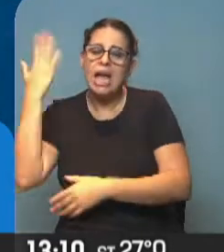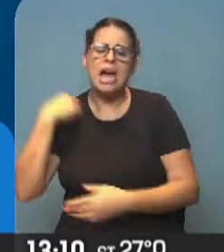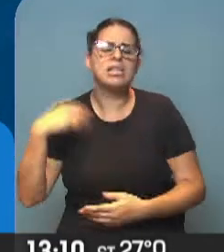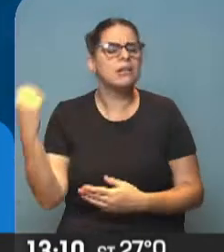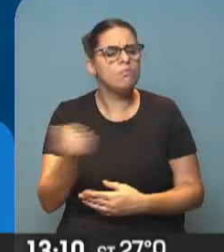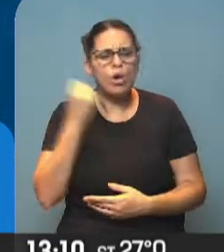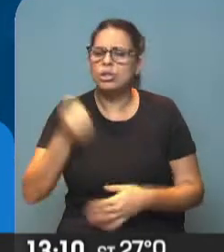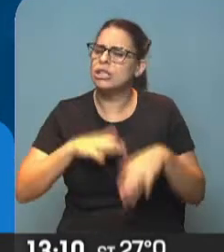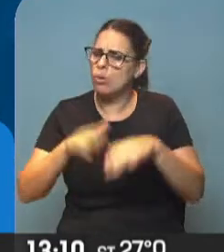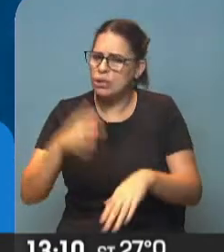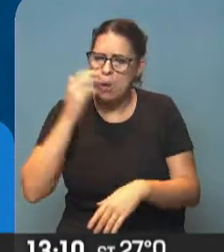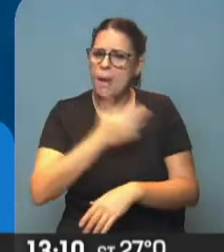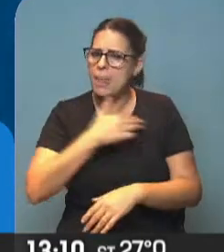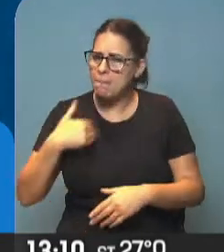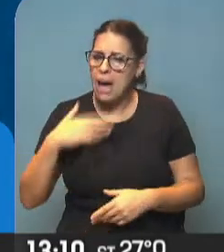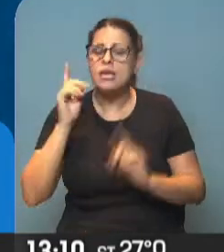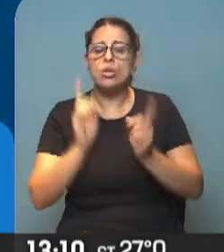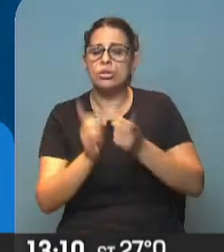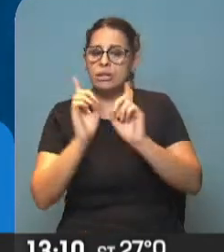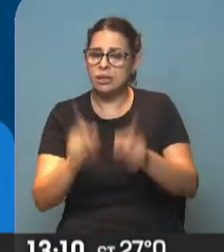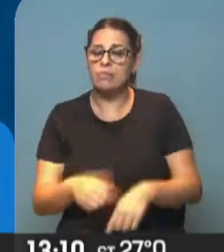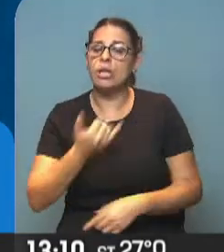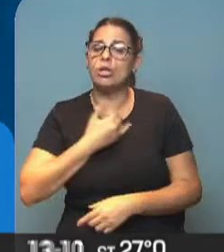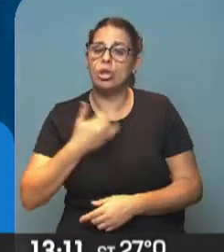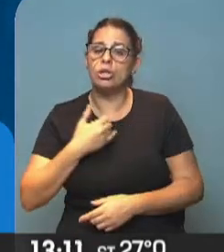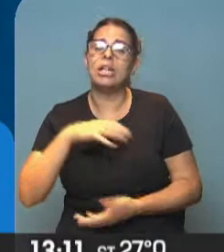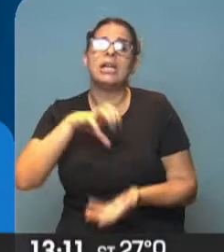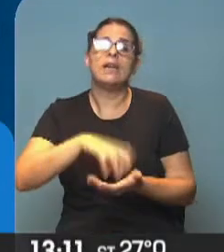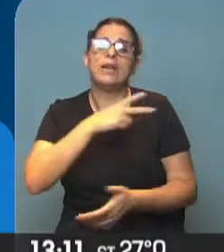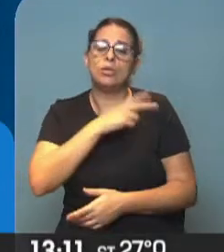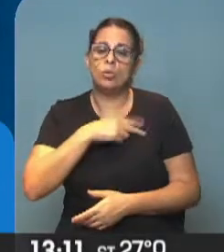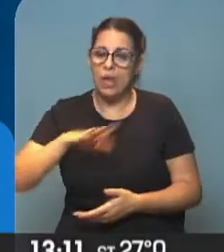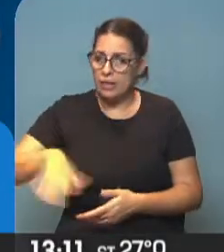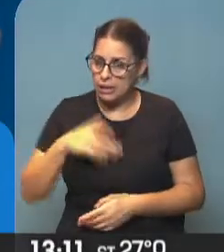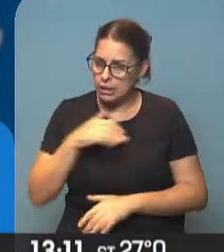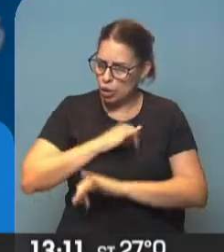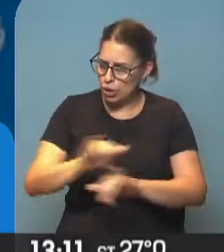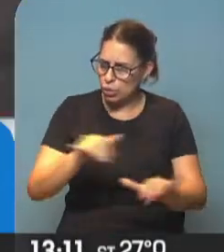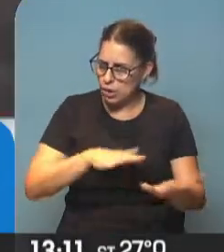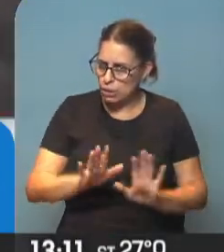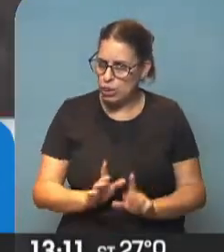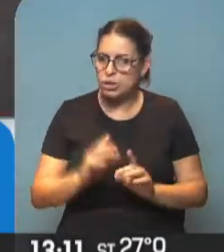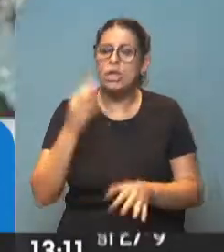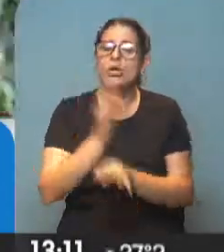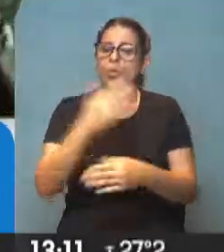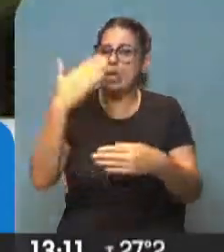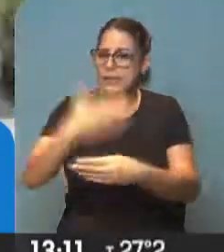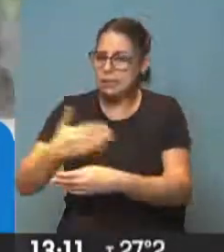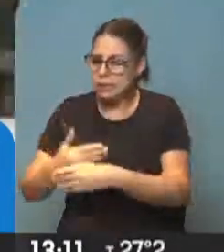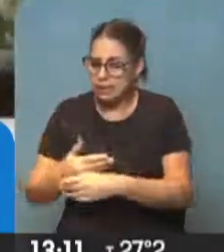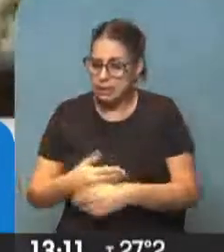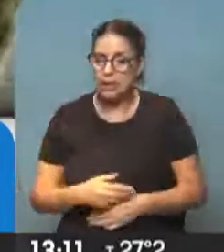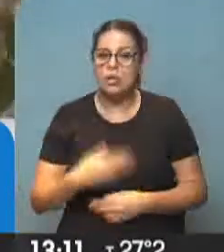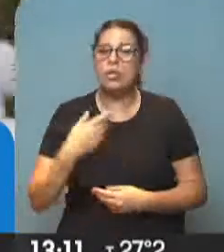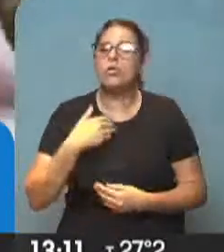movilización de padres y docentes en la jefatura distrital denunciando esta situación, que aparte es una barbaridad que se